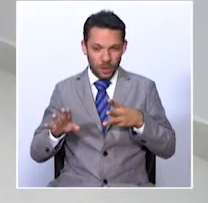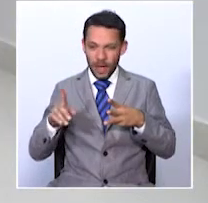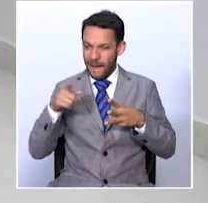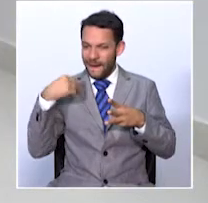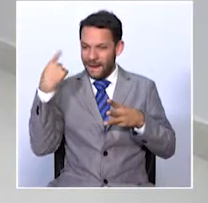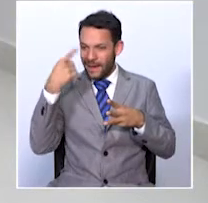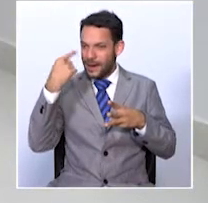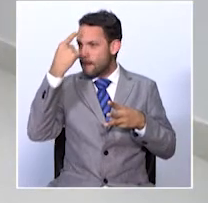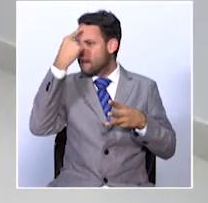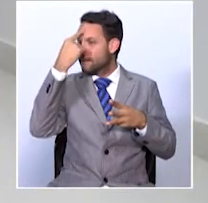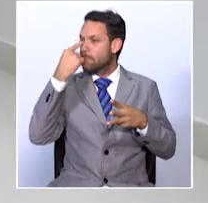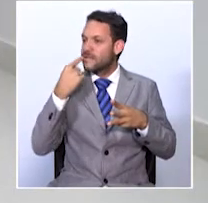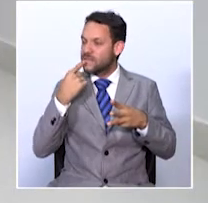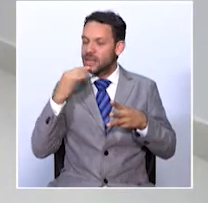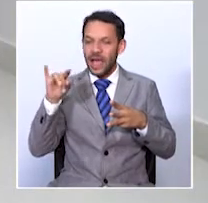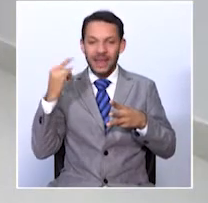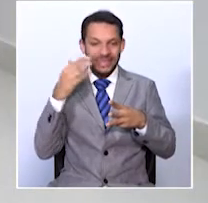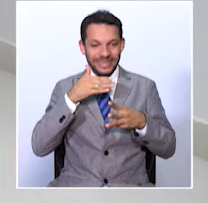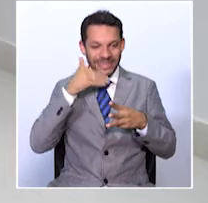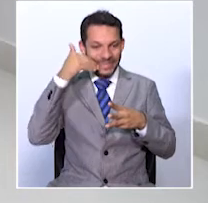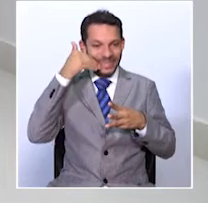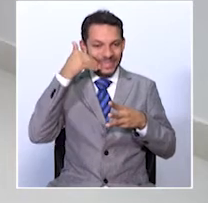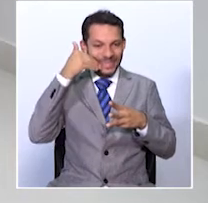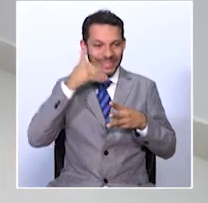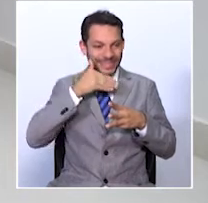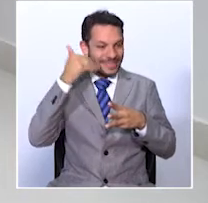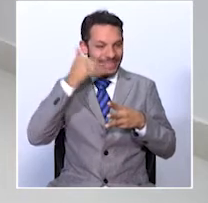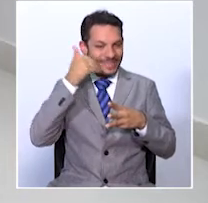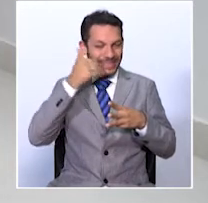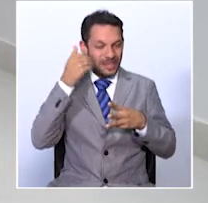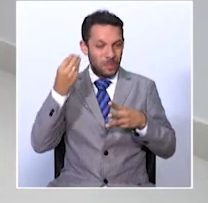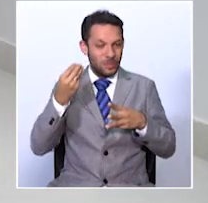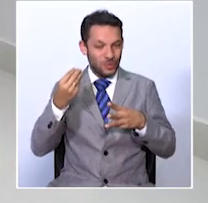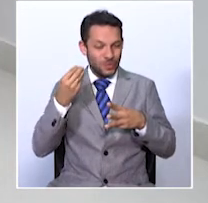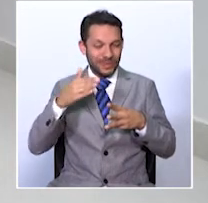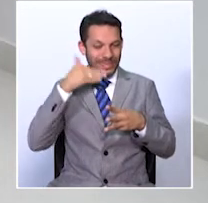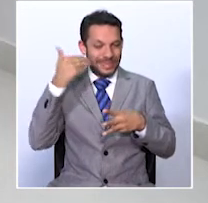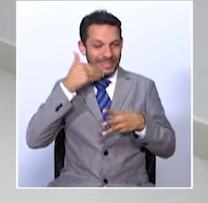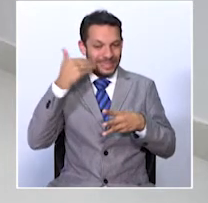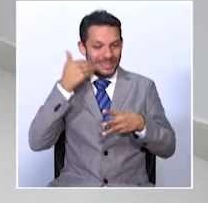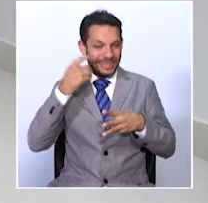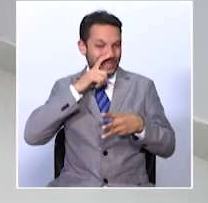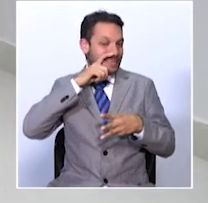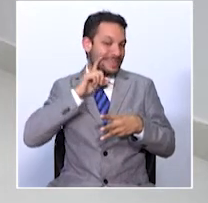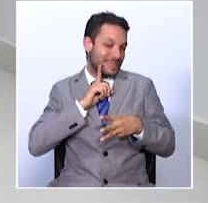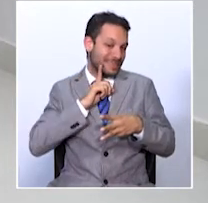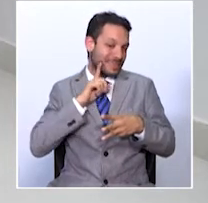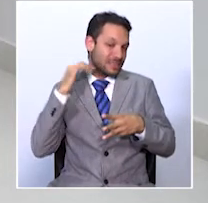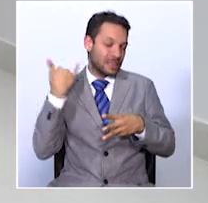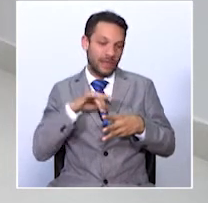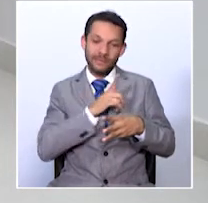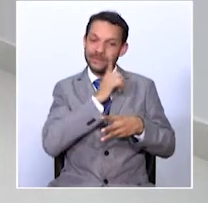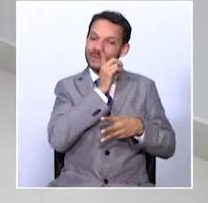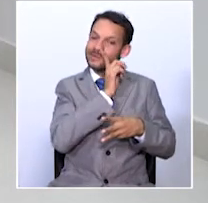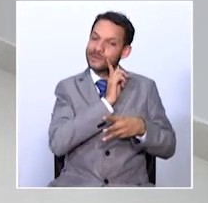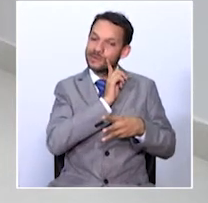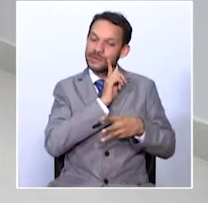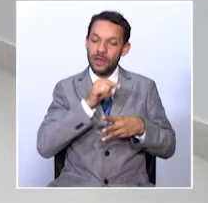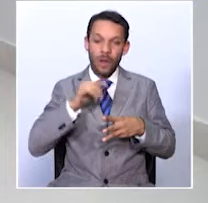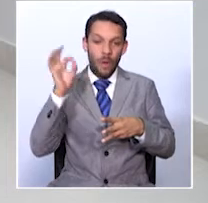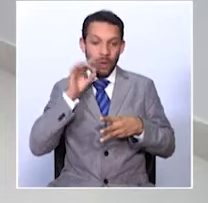la gente se sonríe, porque vive feliz, entonces se ríe mucho, entonces se marcan mucho esta pata de